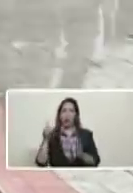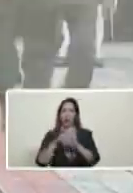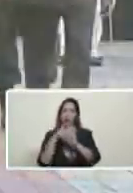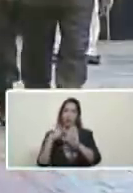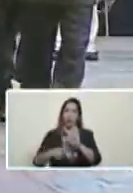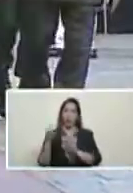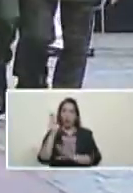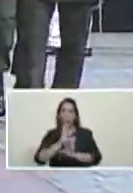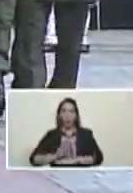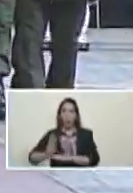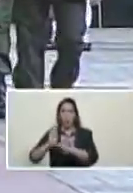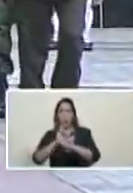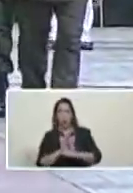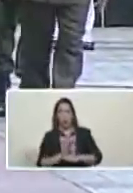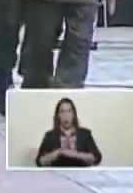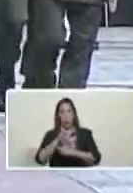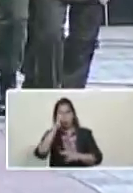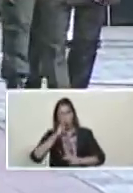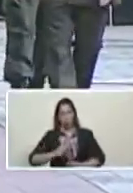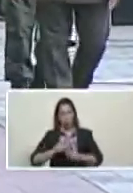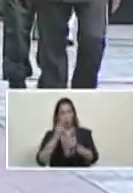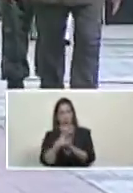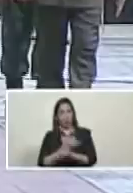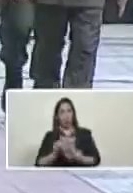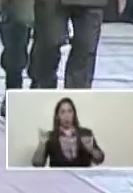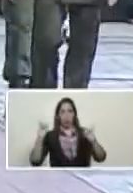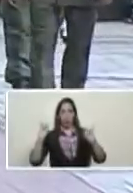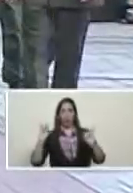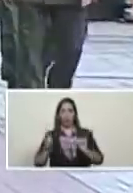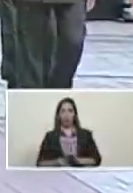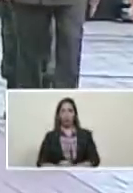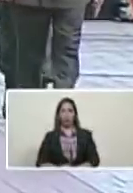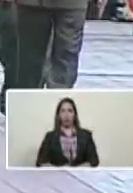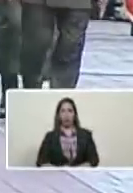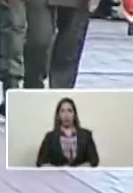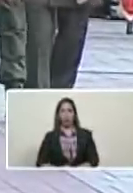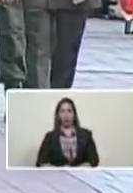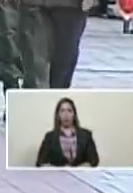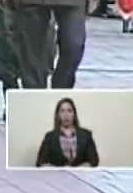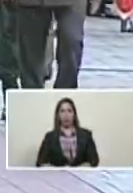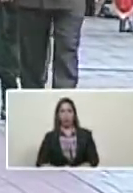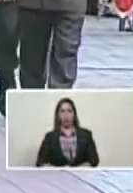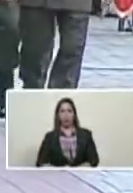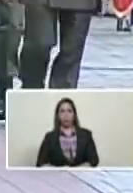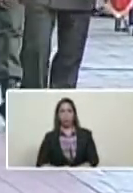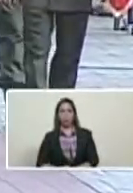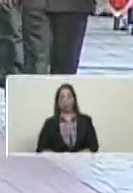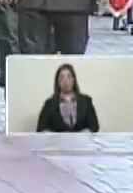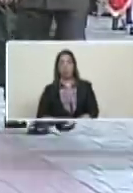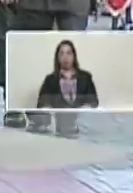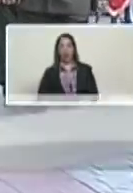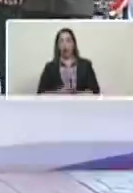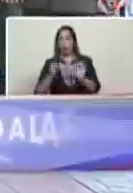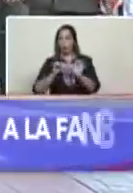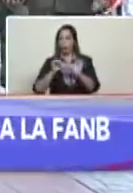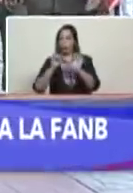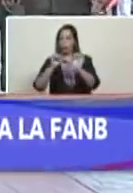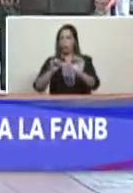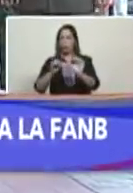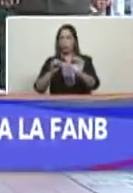y disciplina, honor e independencia, nacimos al calor de las doctrinas libertadoras y humanistas de Francisco de